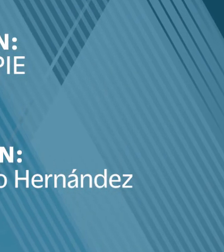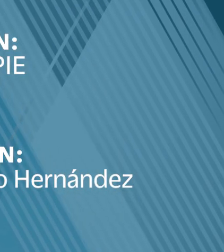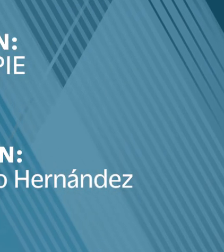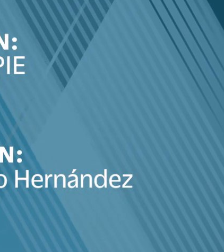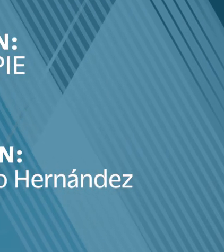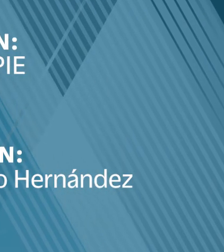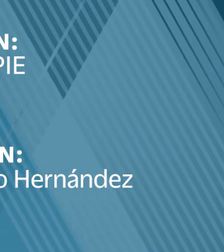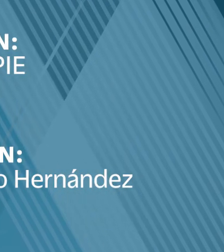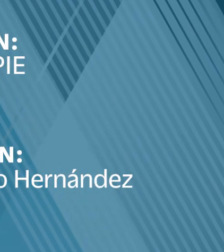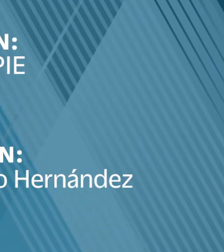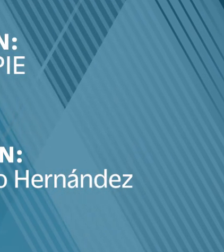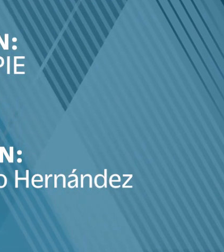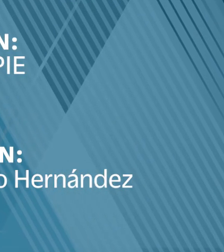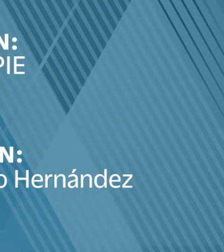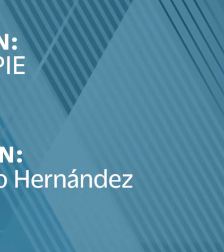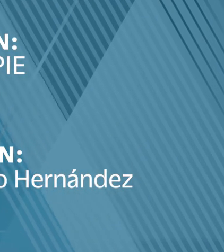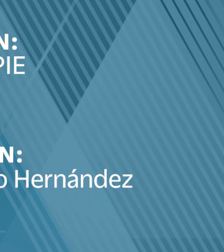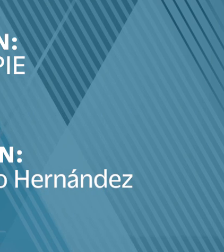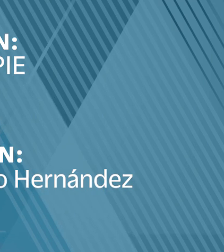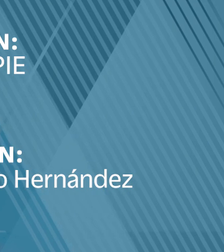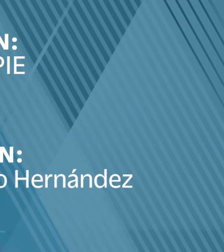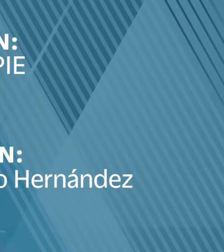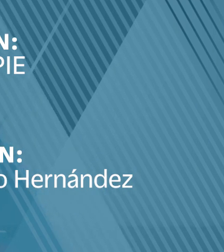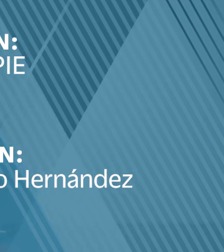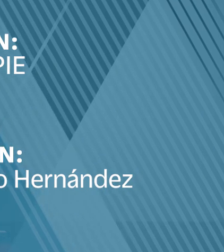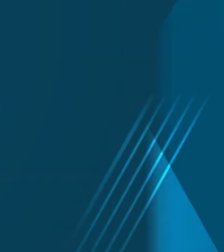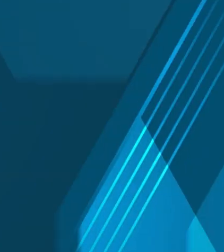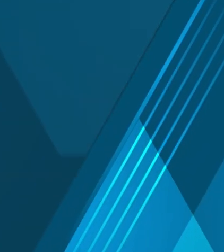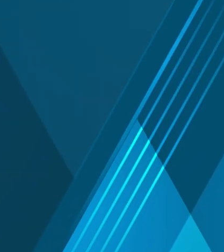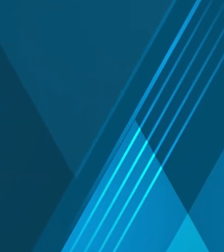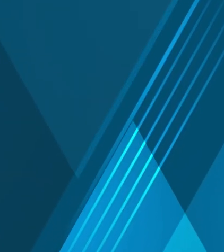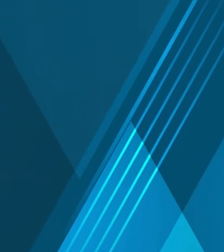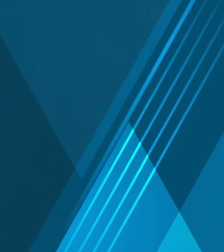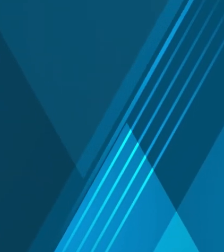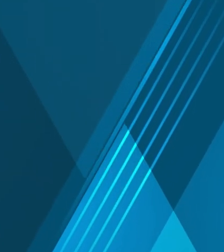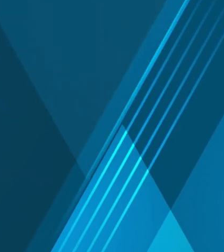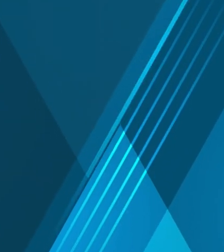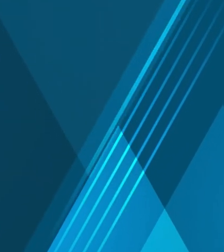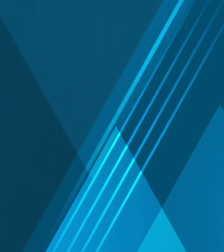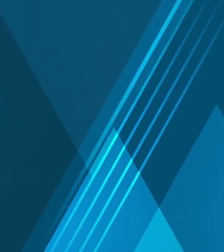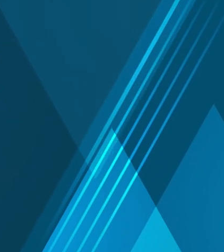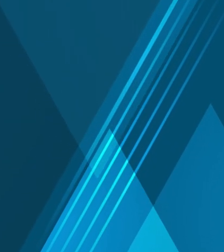en el resto del país porque tenemos un plan de apoyo